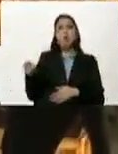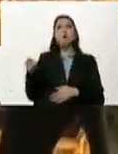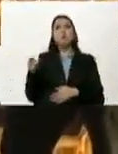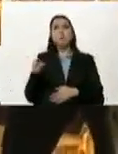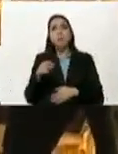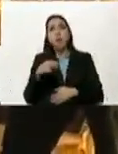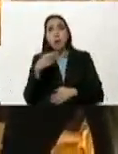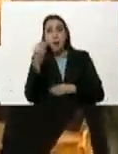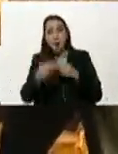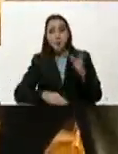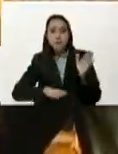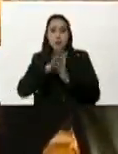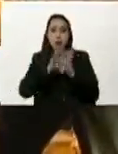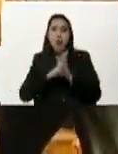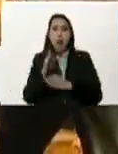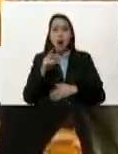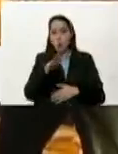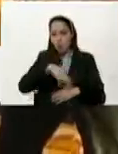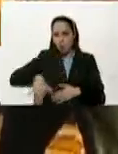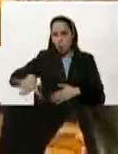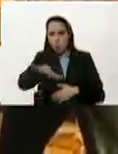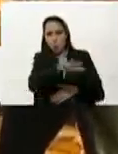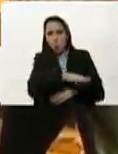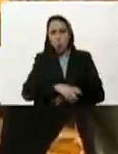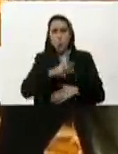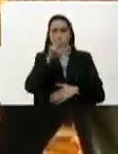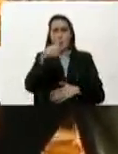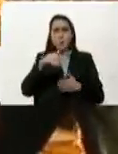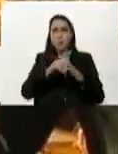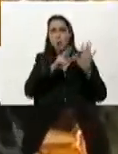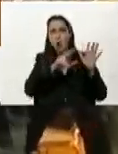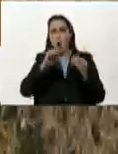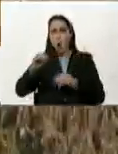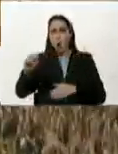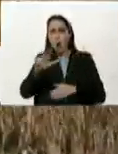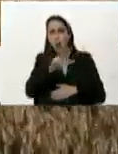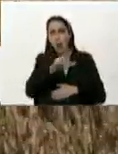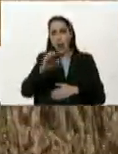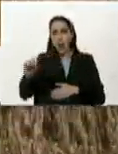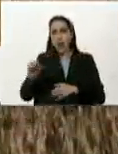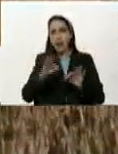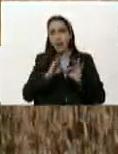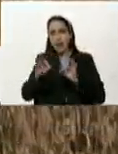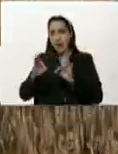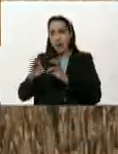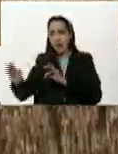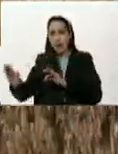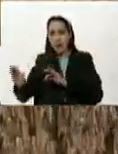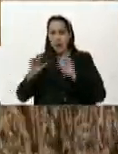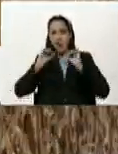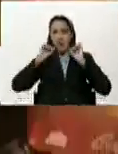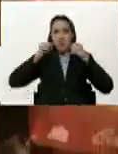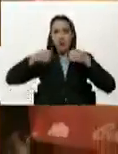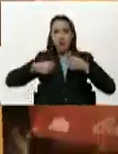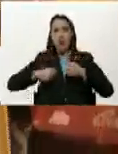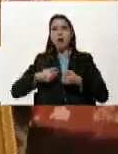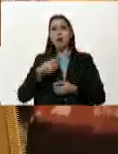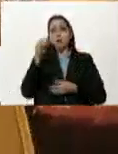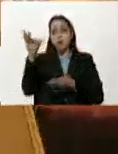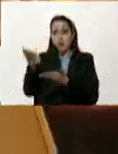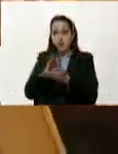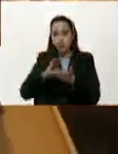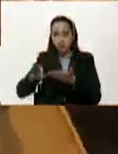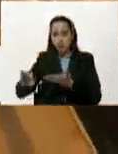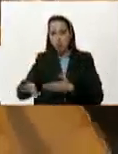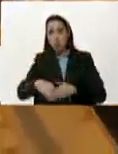esta finca se van a cosechar tres mil ochocientos treinta hectáreas de maíz sembrada con el